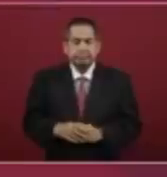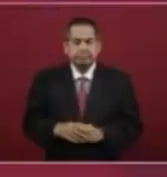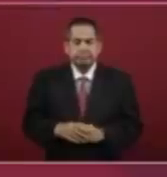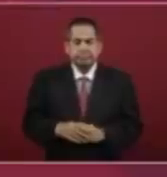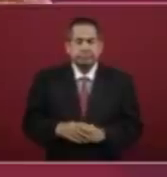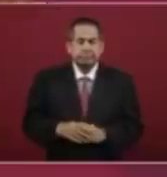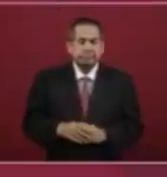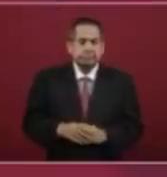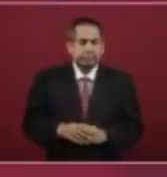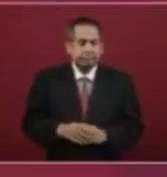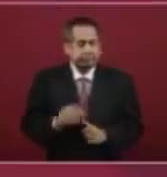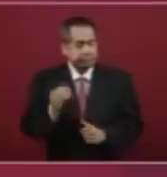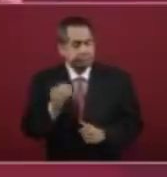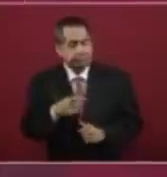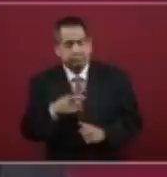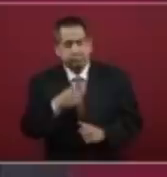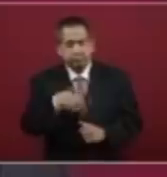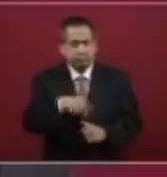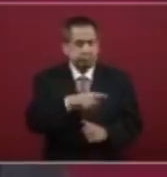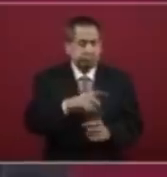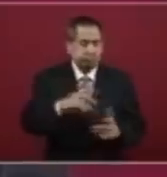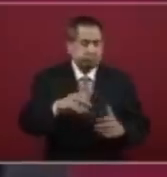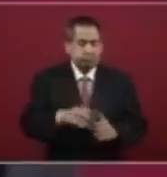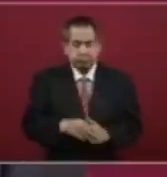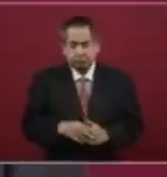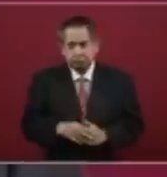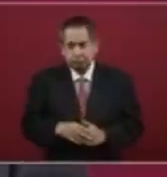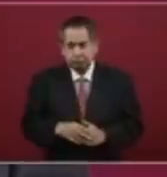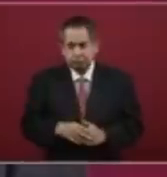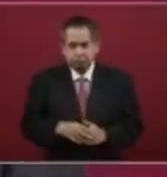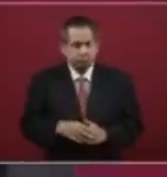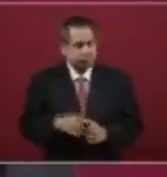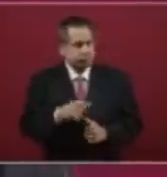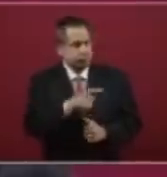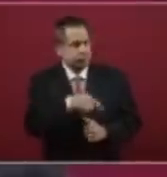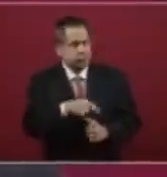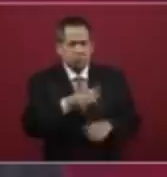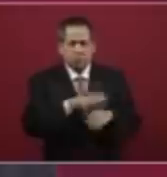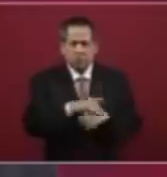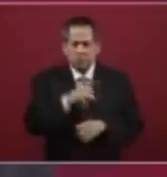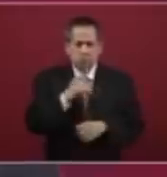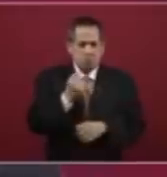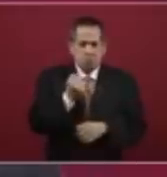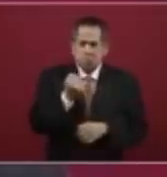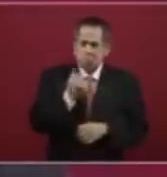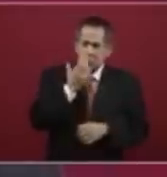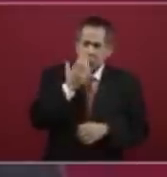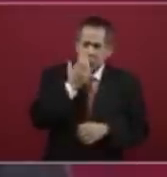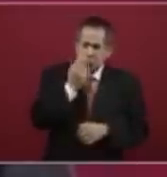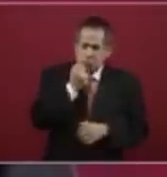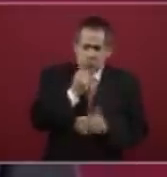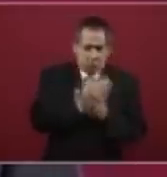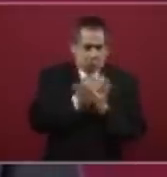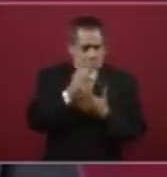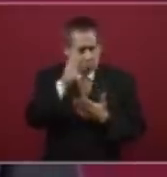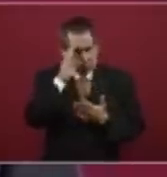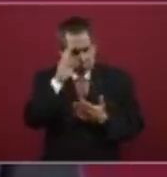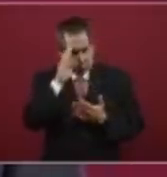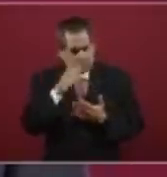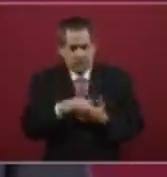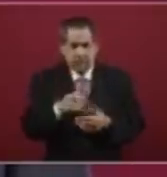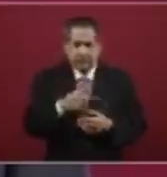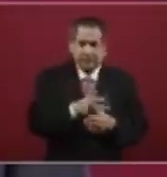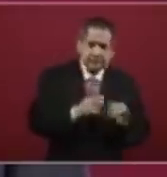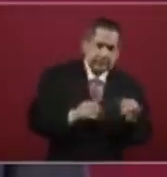sean los más radicales o extremistas, de izquierda o de